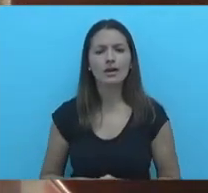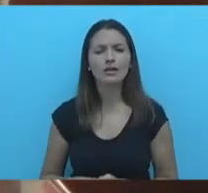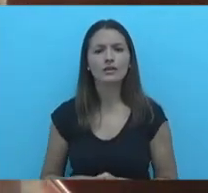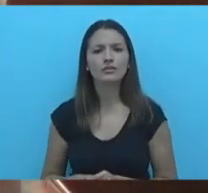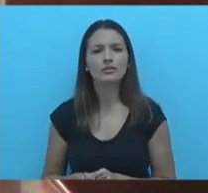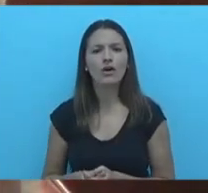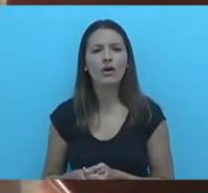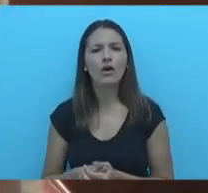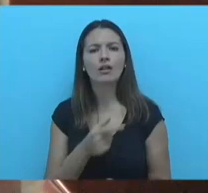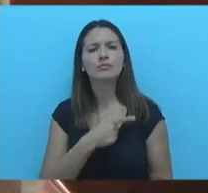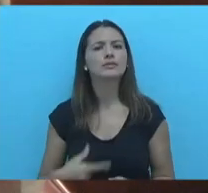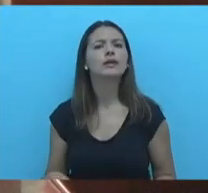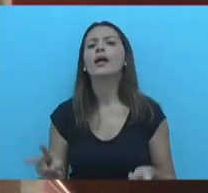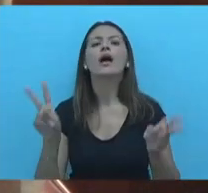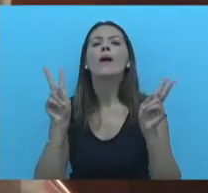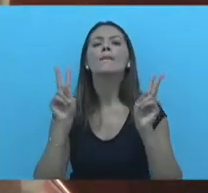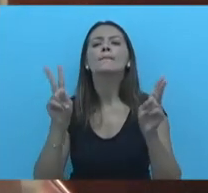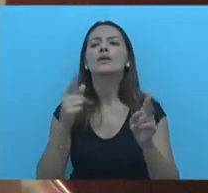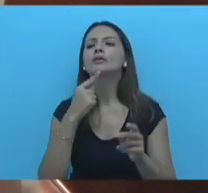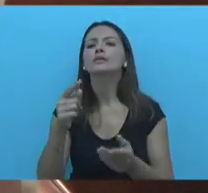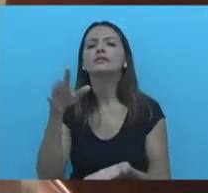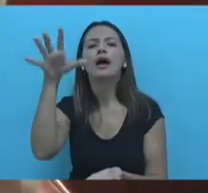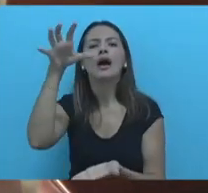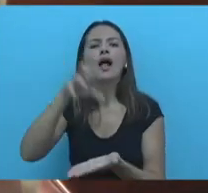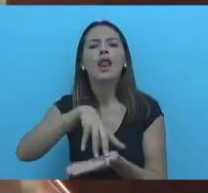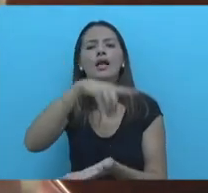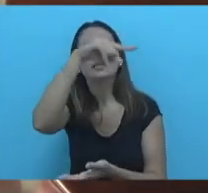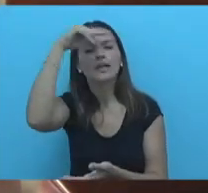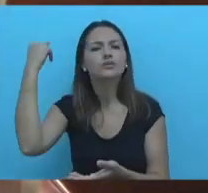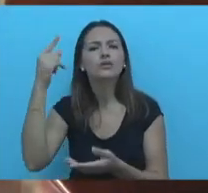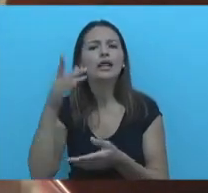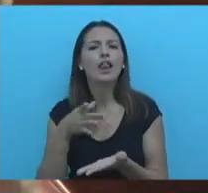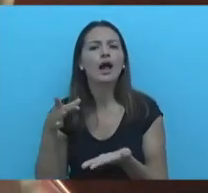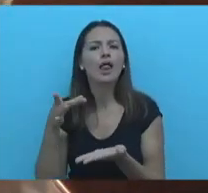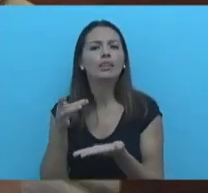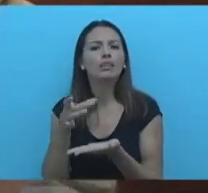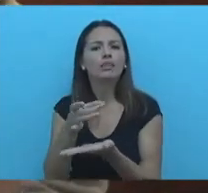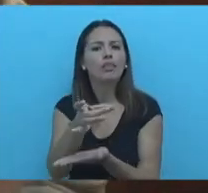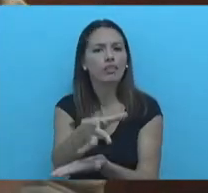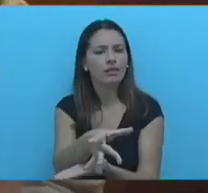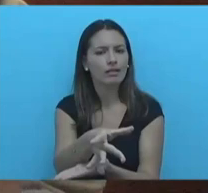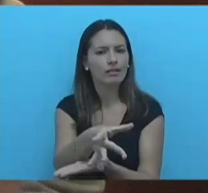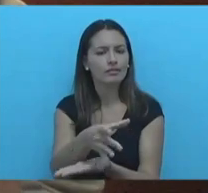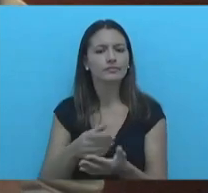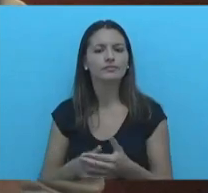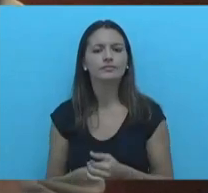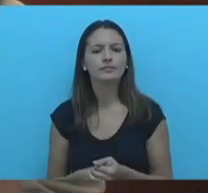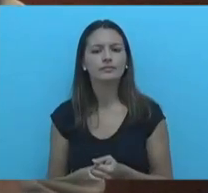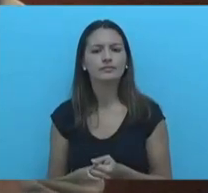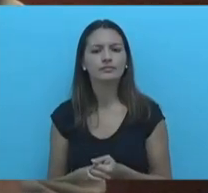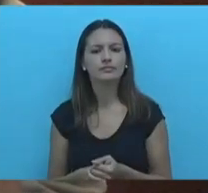Perón de nacionalizar los ferrocarriles. Y me parece que es muy propicio acentuar el valor de este